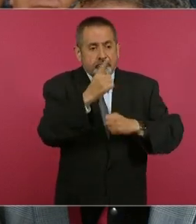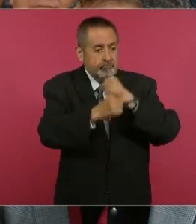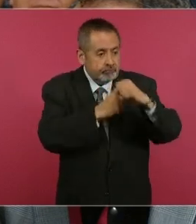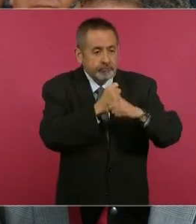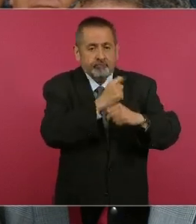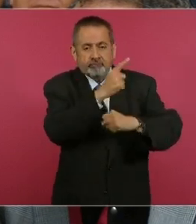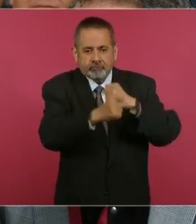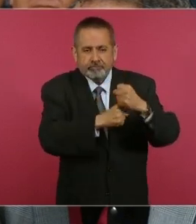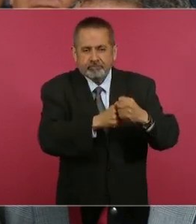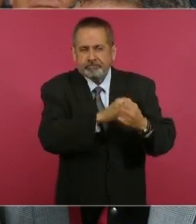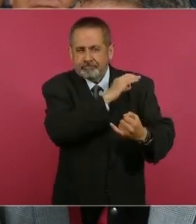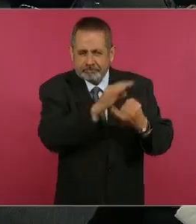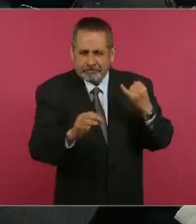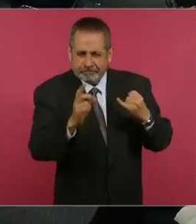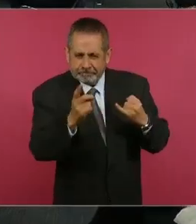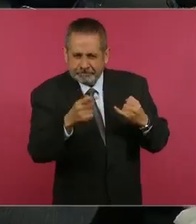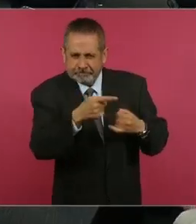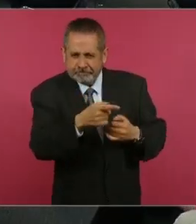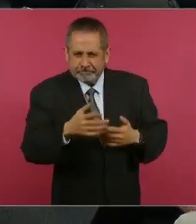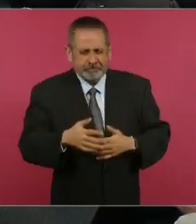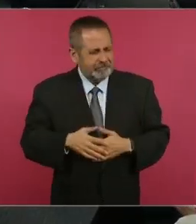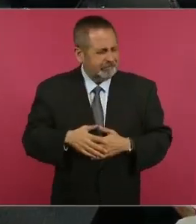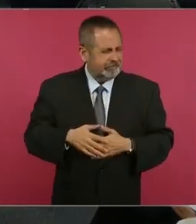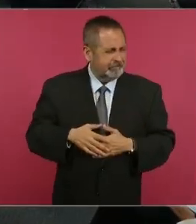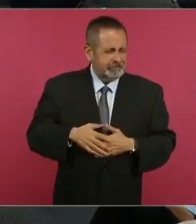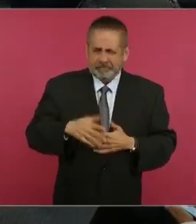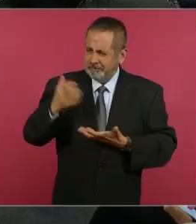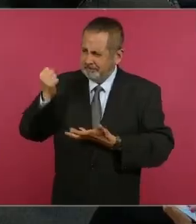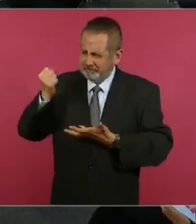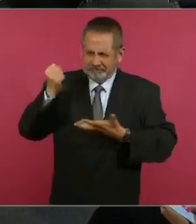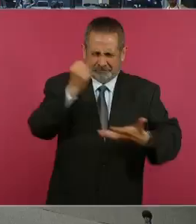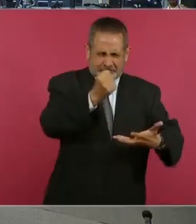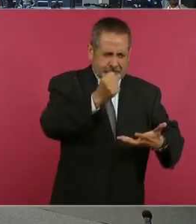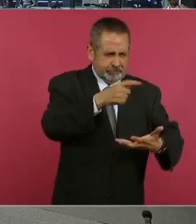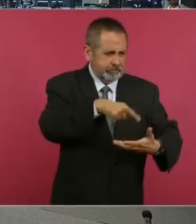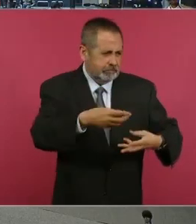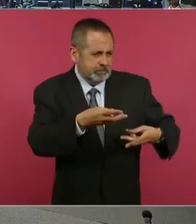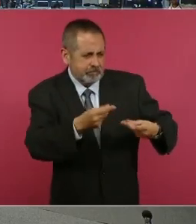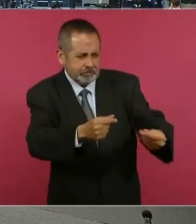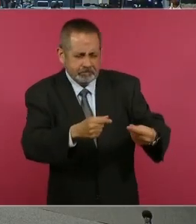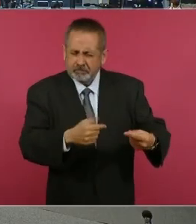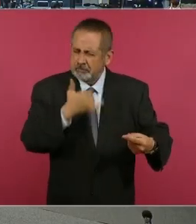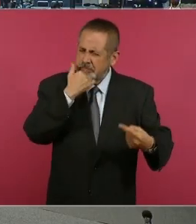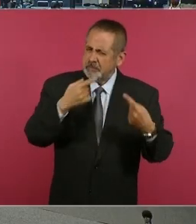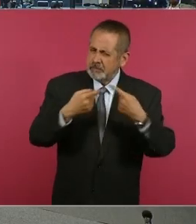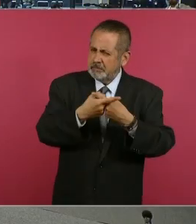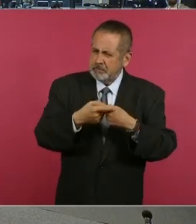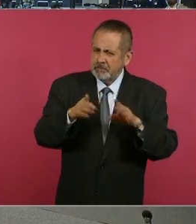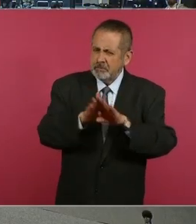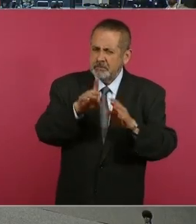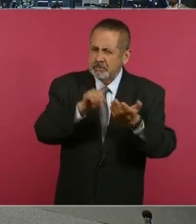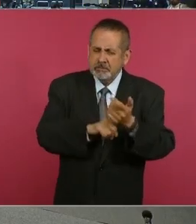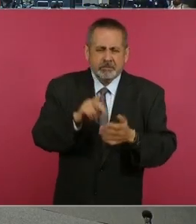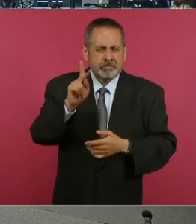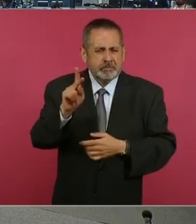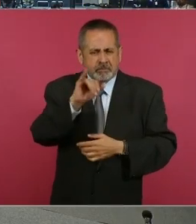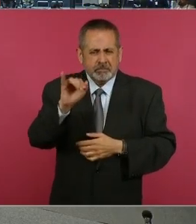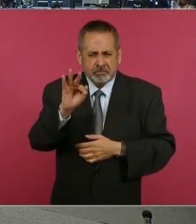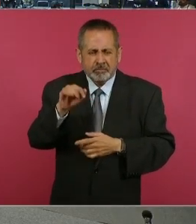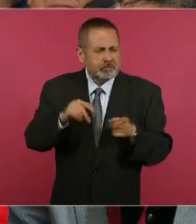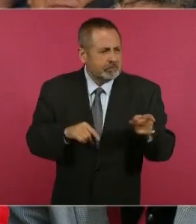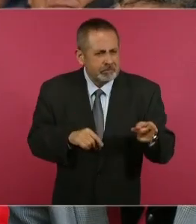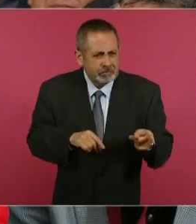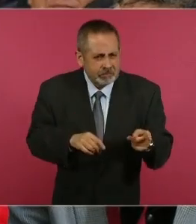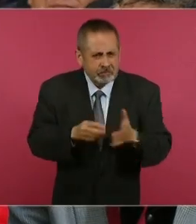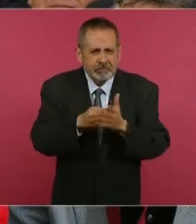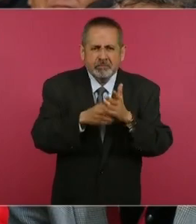año. Entonces, presidente, la relación de los recursos públicos obtenidos por el Sindicato de Trabajadores del Poder Judicial de la Federación se